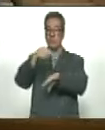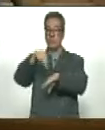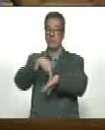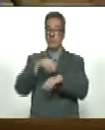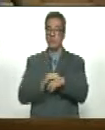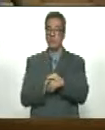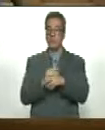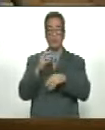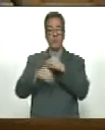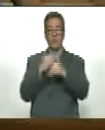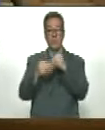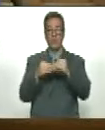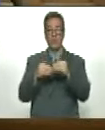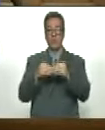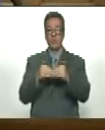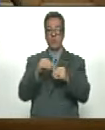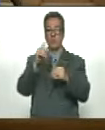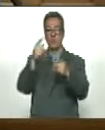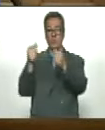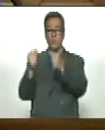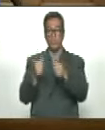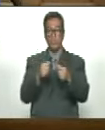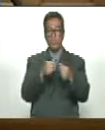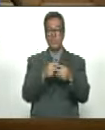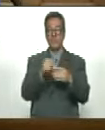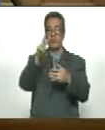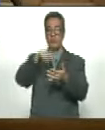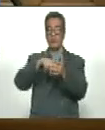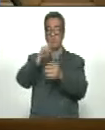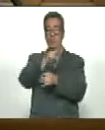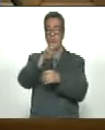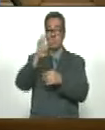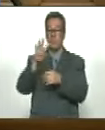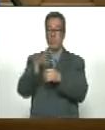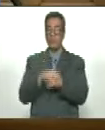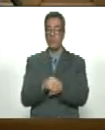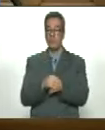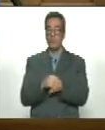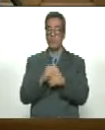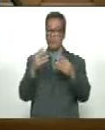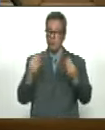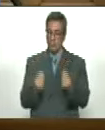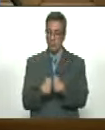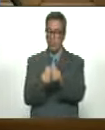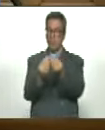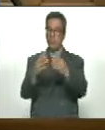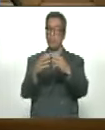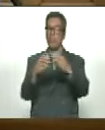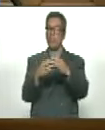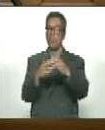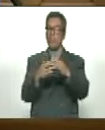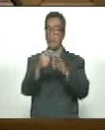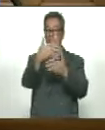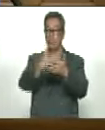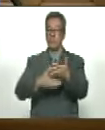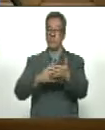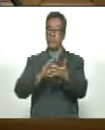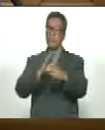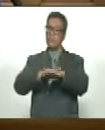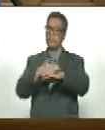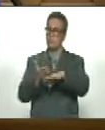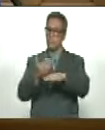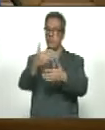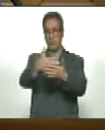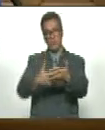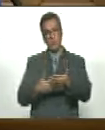Nacional correspondiente al ejercicio económico financiero 2024, acompañado de su correspondiente exposición de motivos,